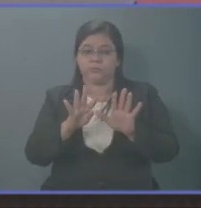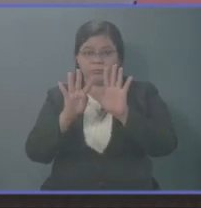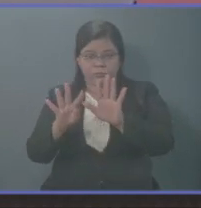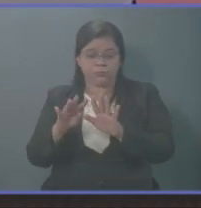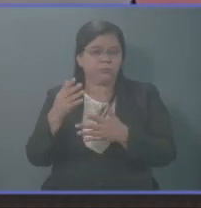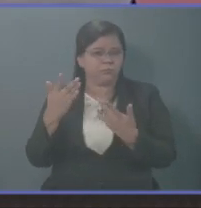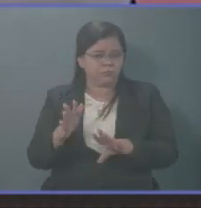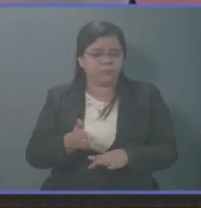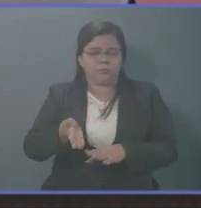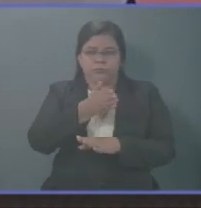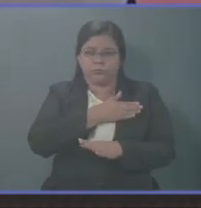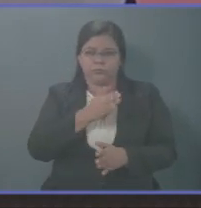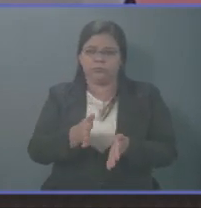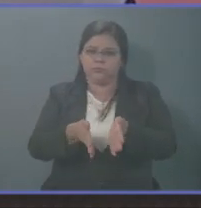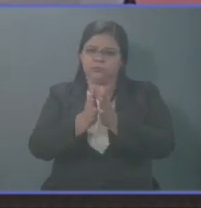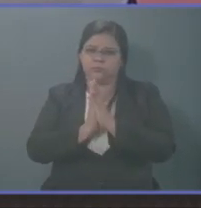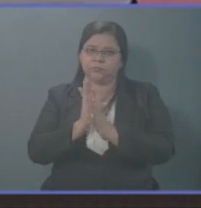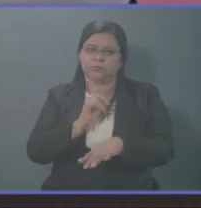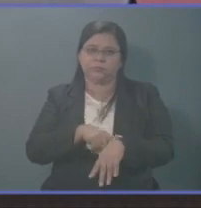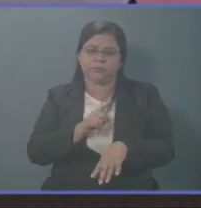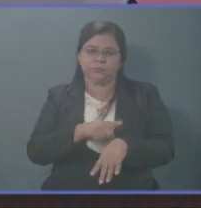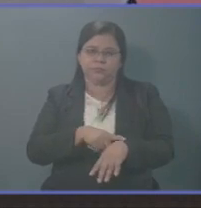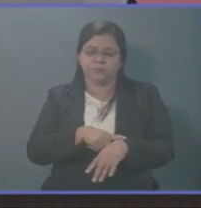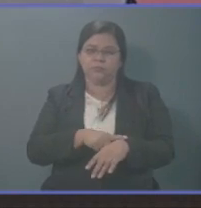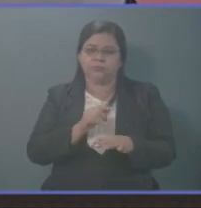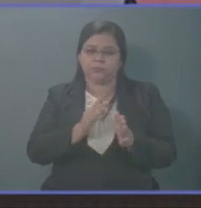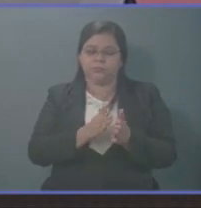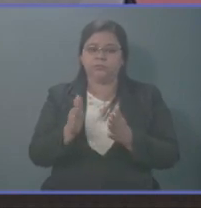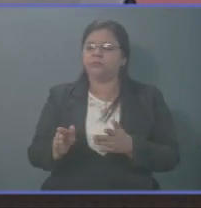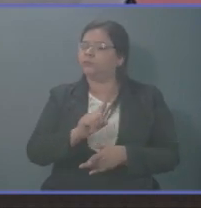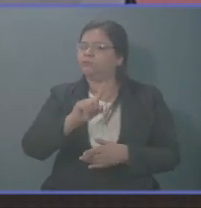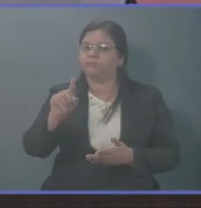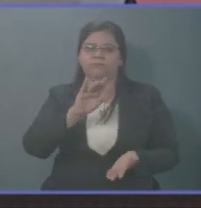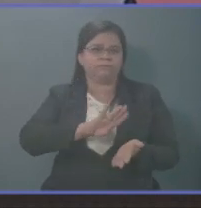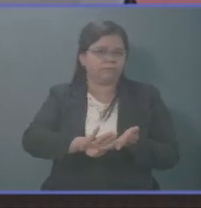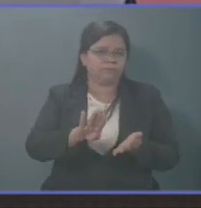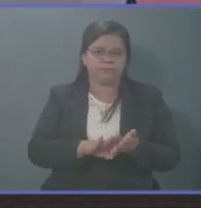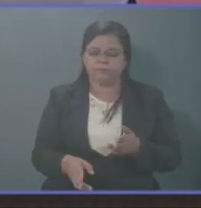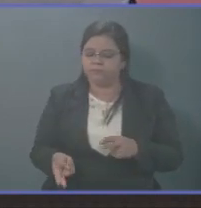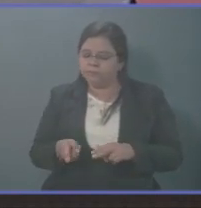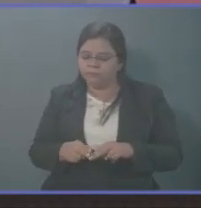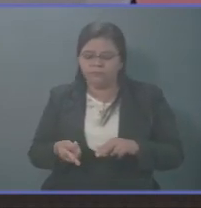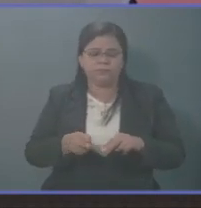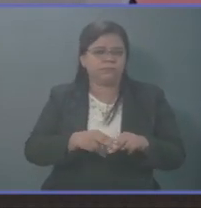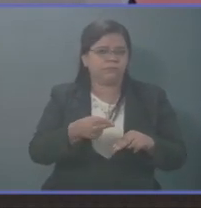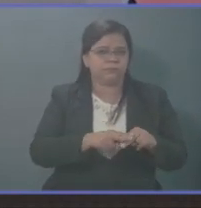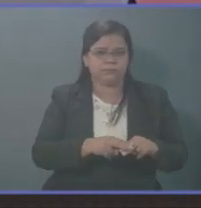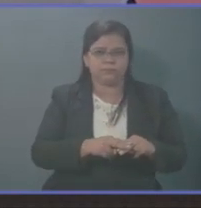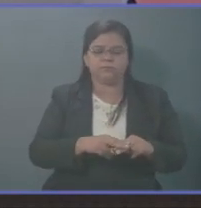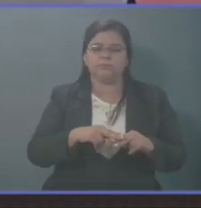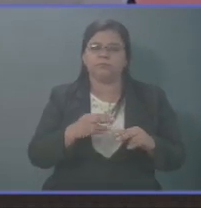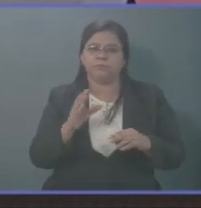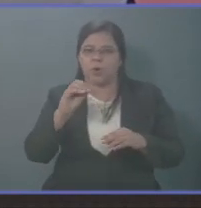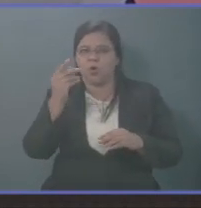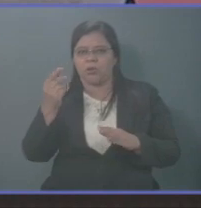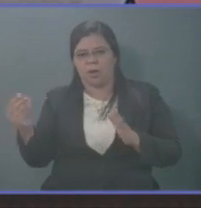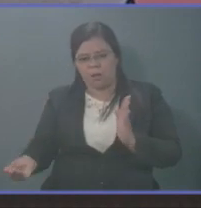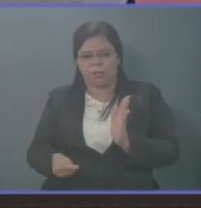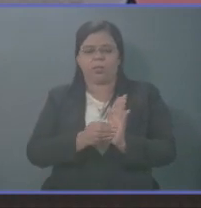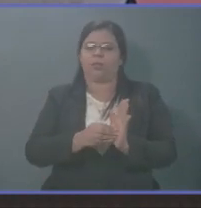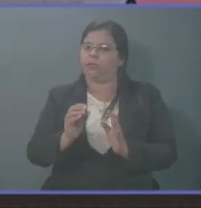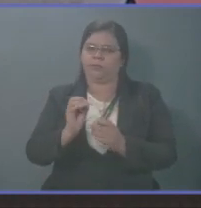hayan solicitado pago a plazos, estarán exentos del pago de intereses, recargos y multas para las cuotas pendientes de